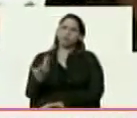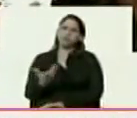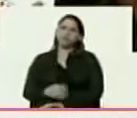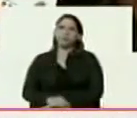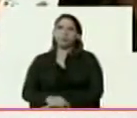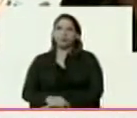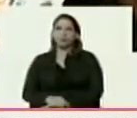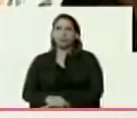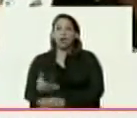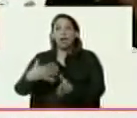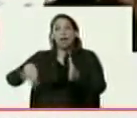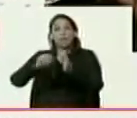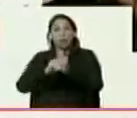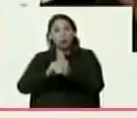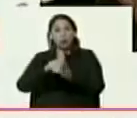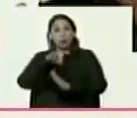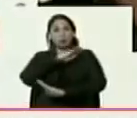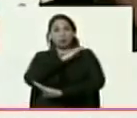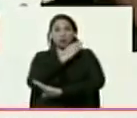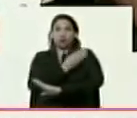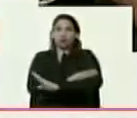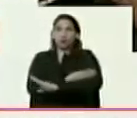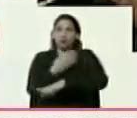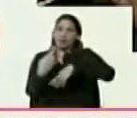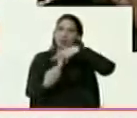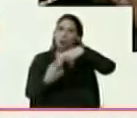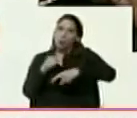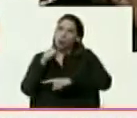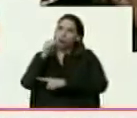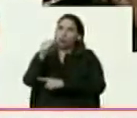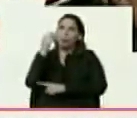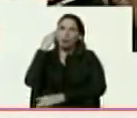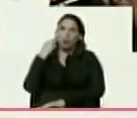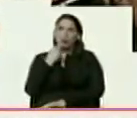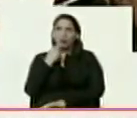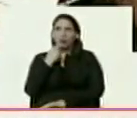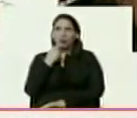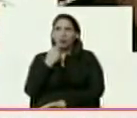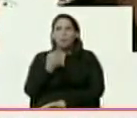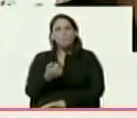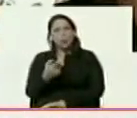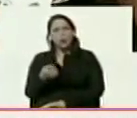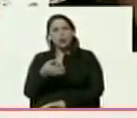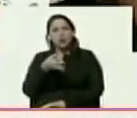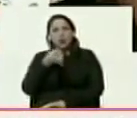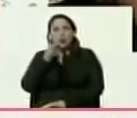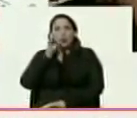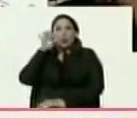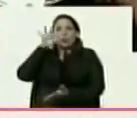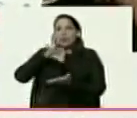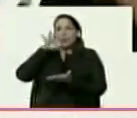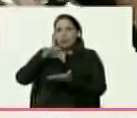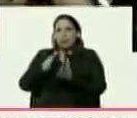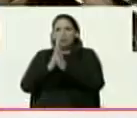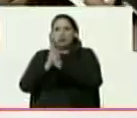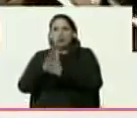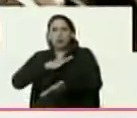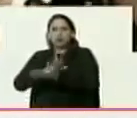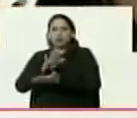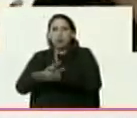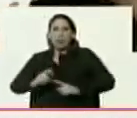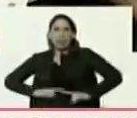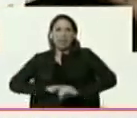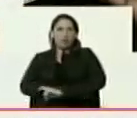por el regreso de la fuerza de la revolución bolivariana. Un poquito de valeriano, que pronto esa ansiedad será yugulada. ¿La posibilidad